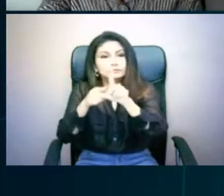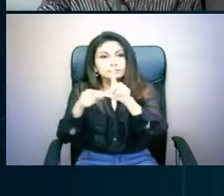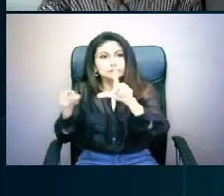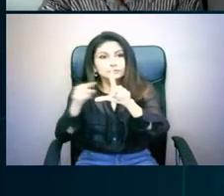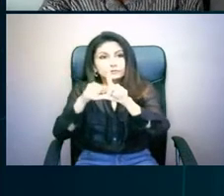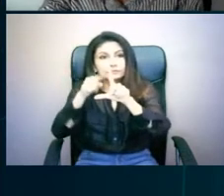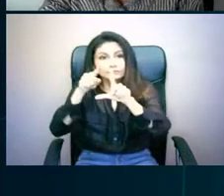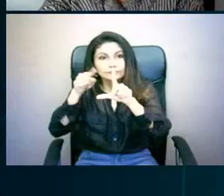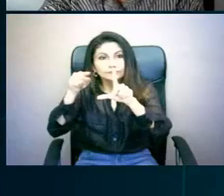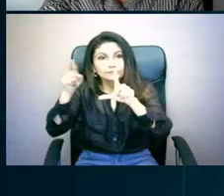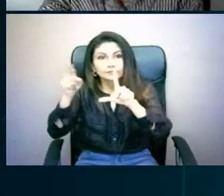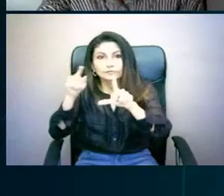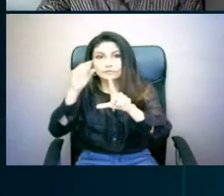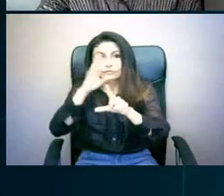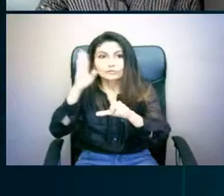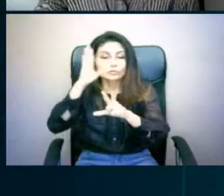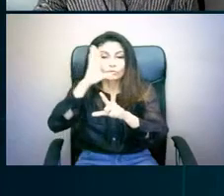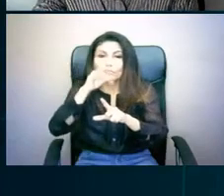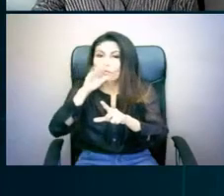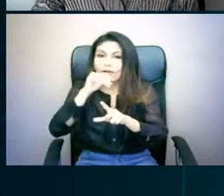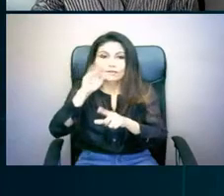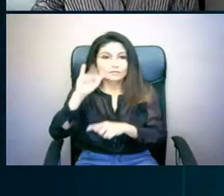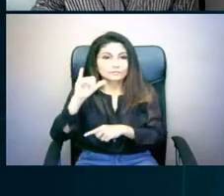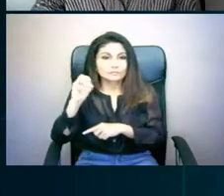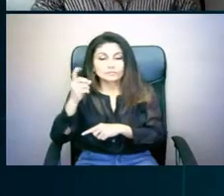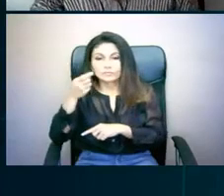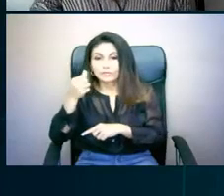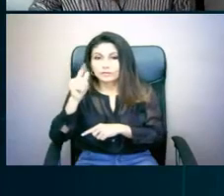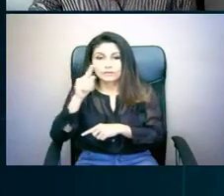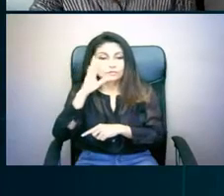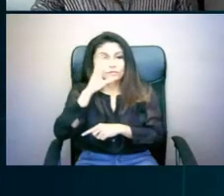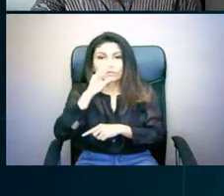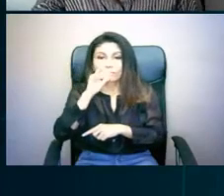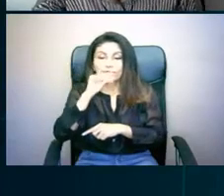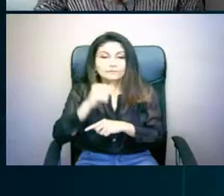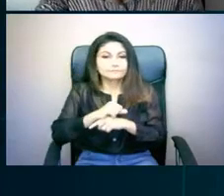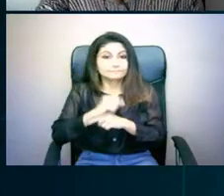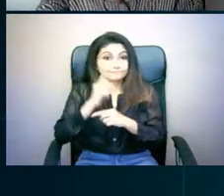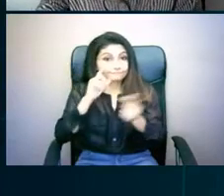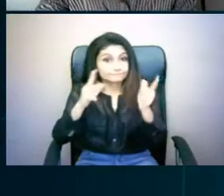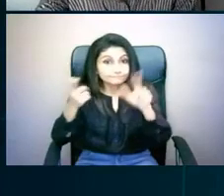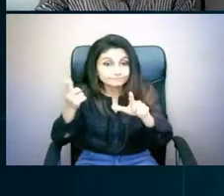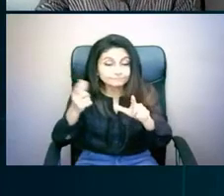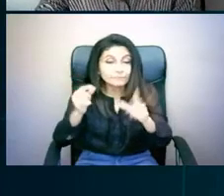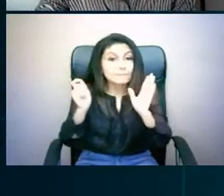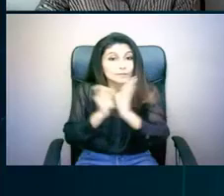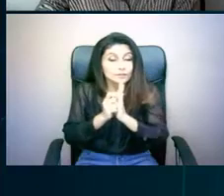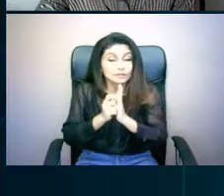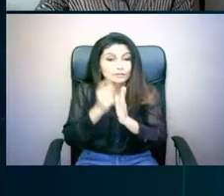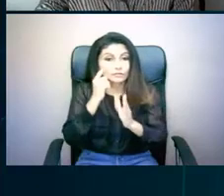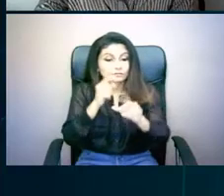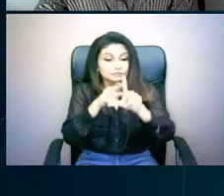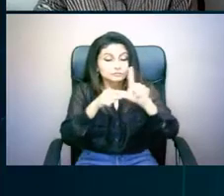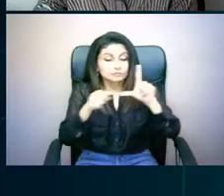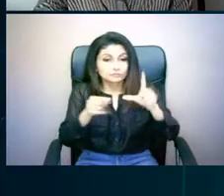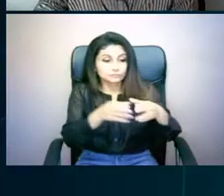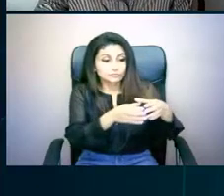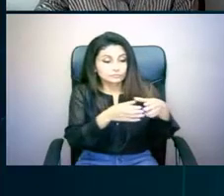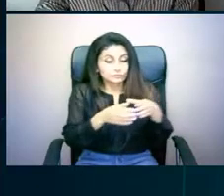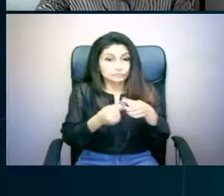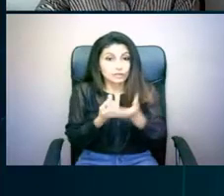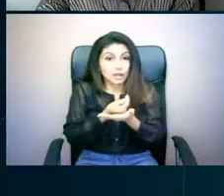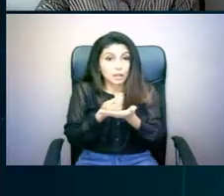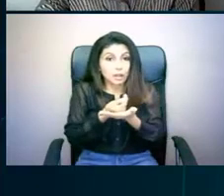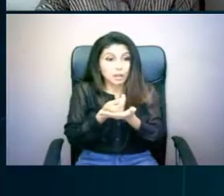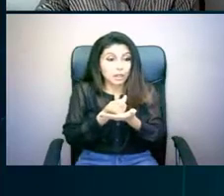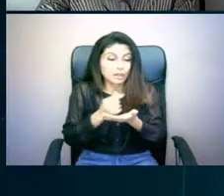no hay producción de biogás. Listo. Pero sin embargo, pues entonces se tomó este lodo que no producía